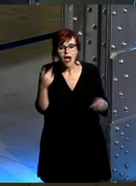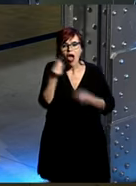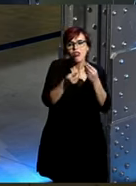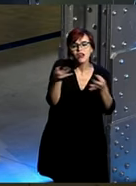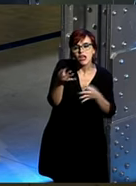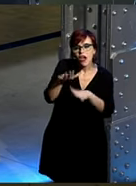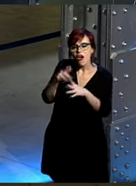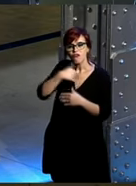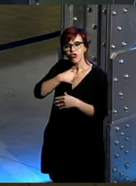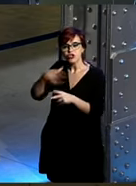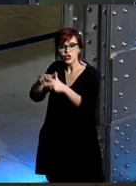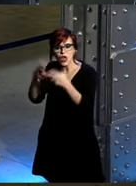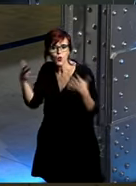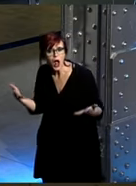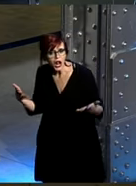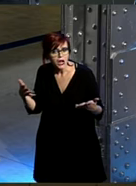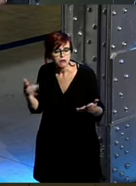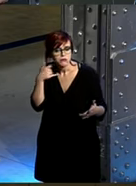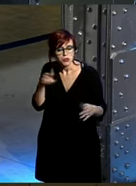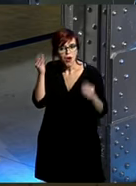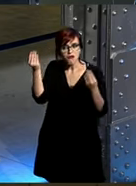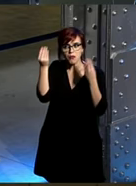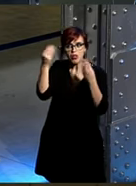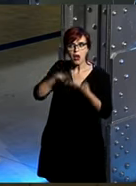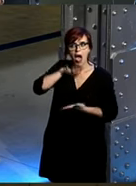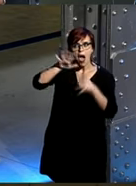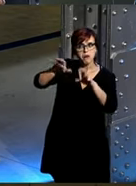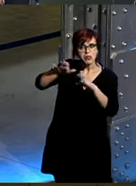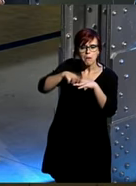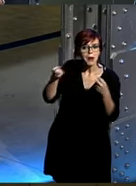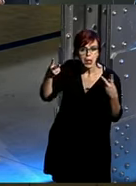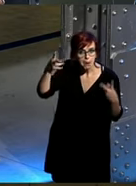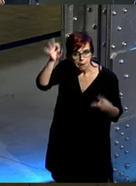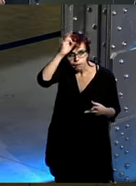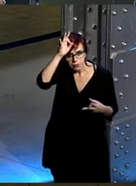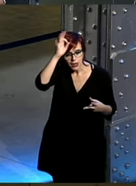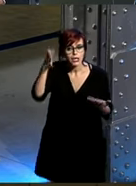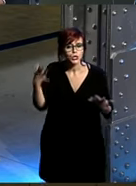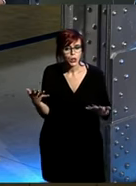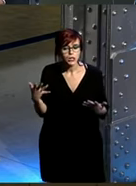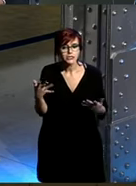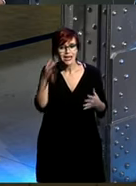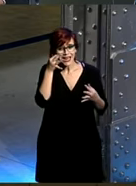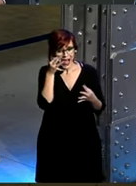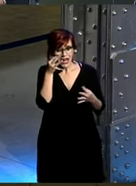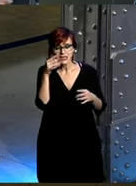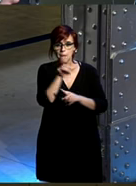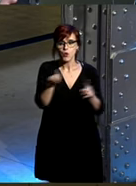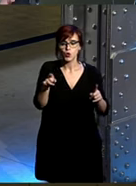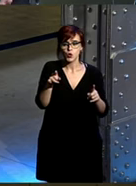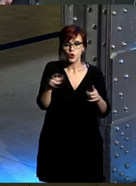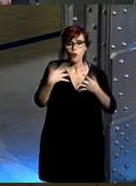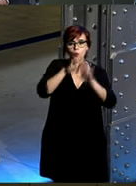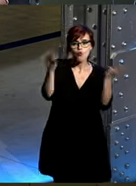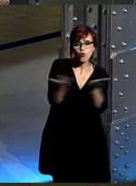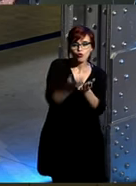social que tenían, no solo la empresarial, sino para qué ellos estaban formándola, estaban totalmente confundidos. Me di cuenta que no entendían cómo